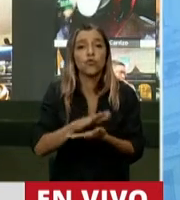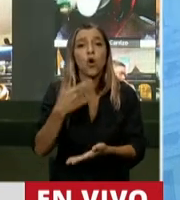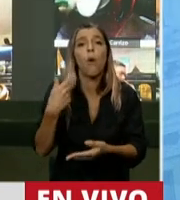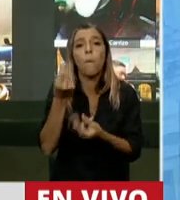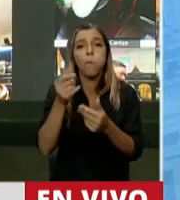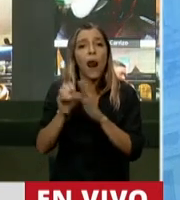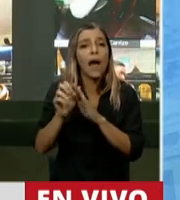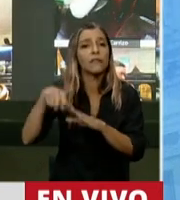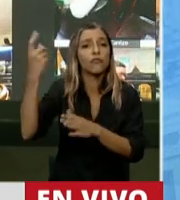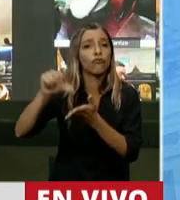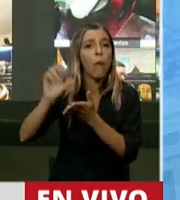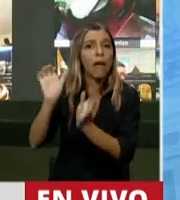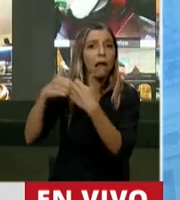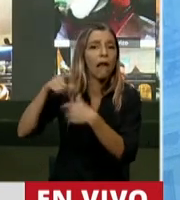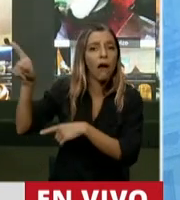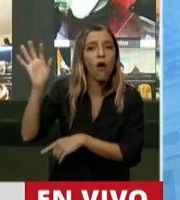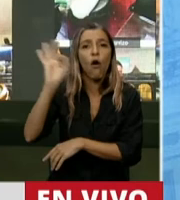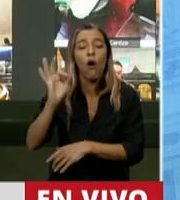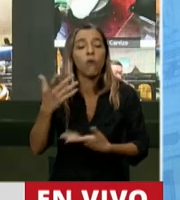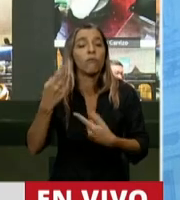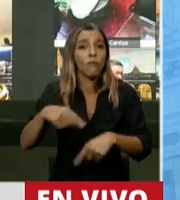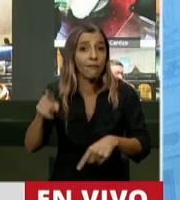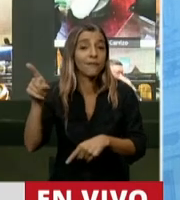que realmente han evadido y tienen